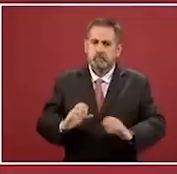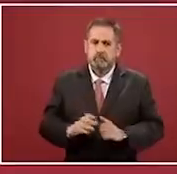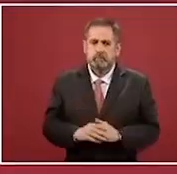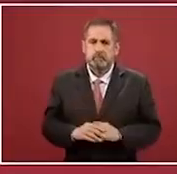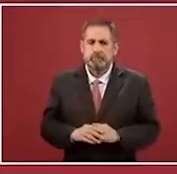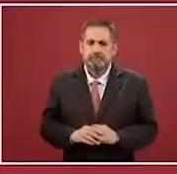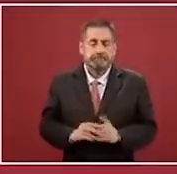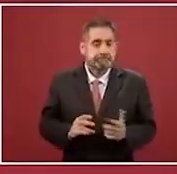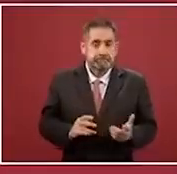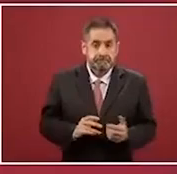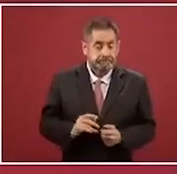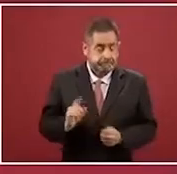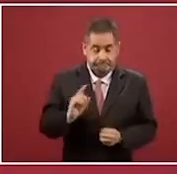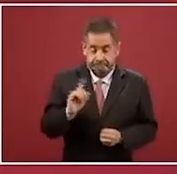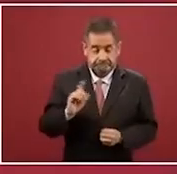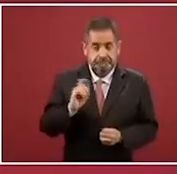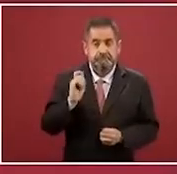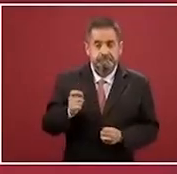Nada de que